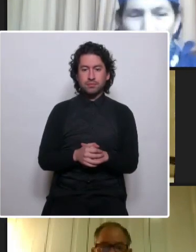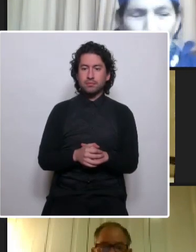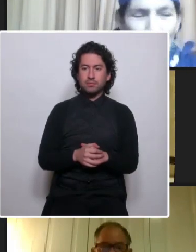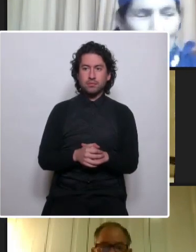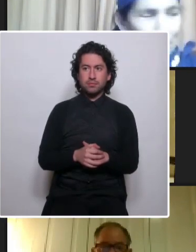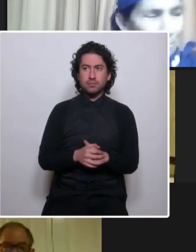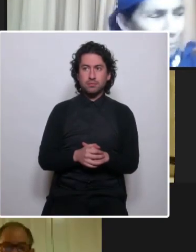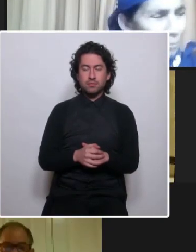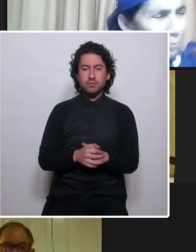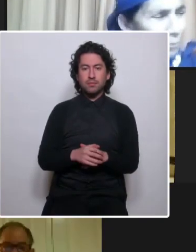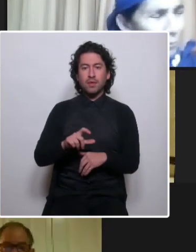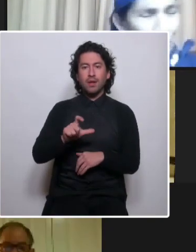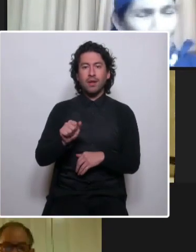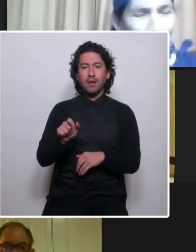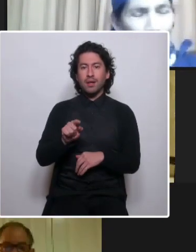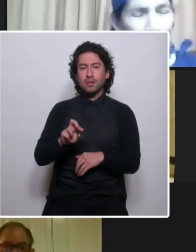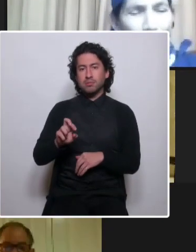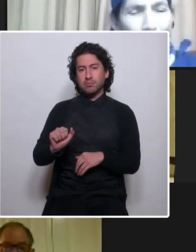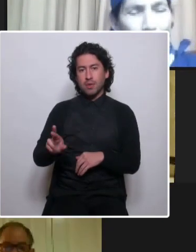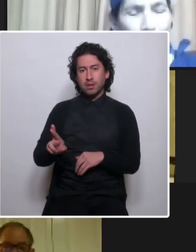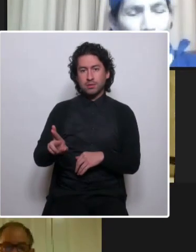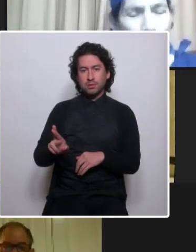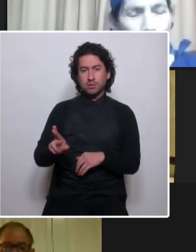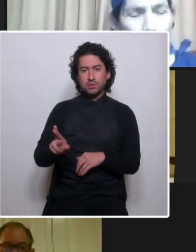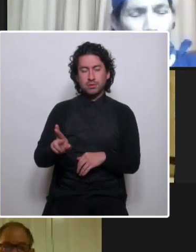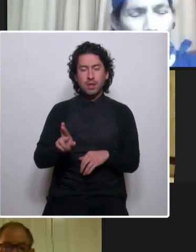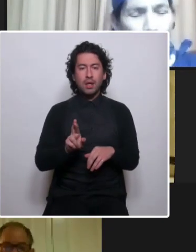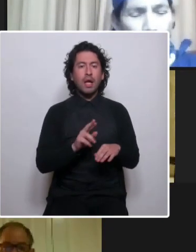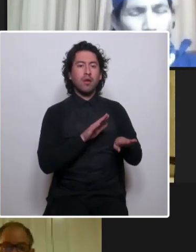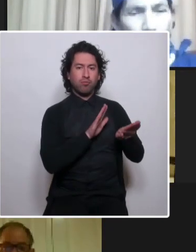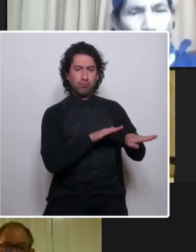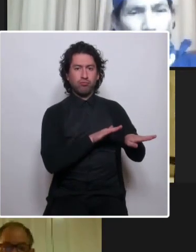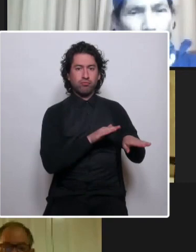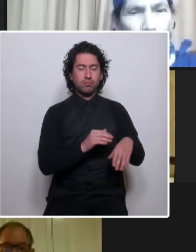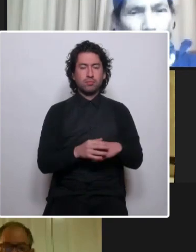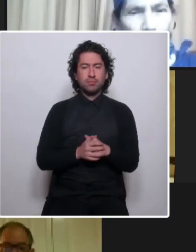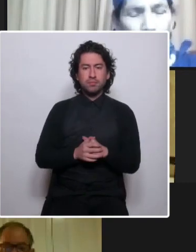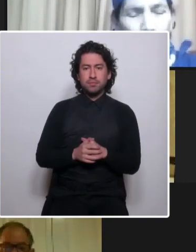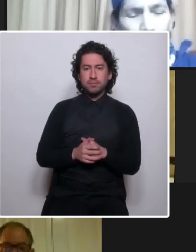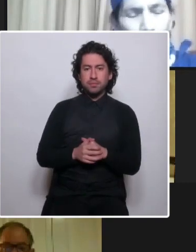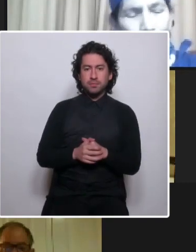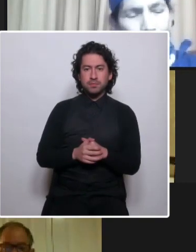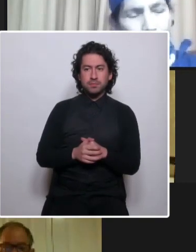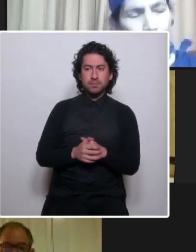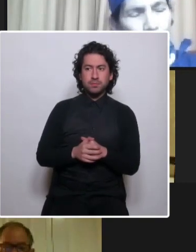Convencional Gaspar Domínguez. A favor, señor secretario.